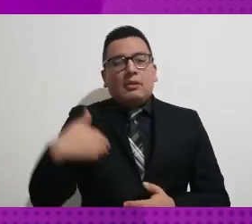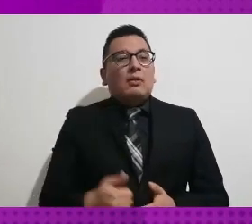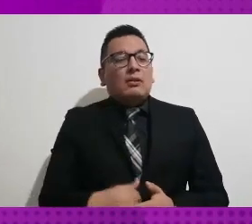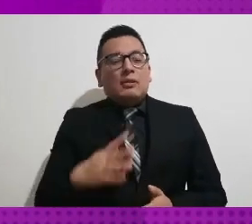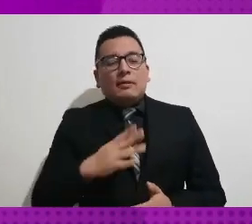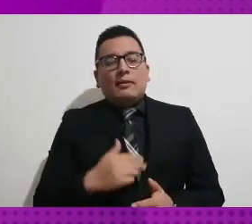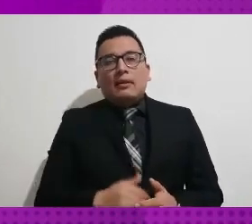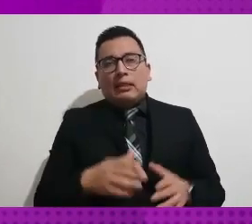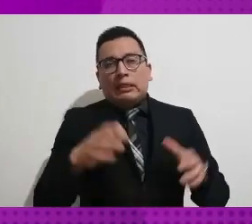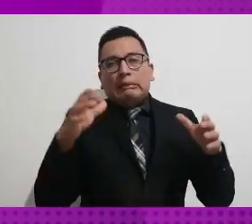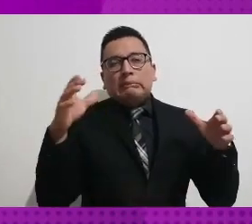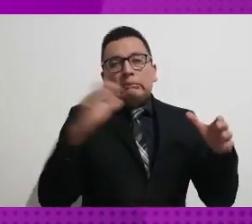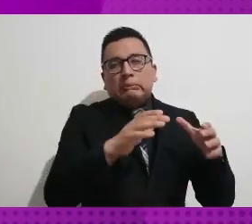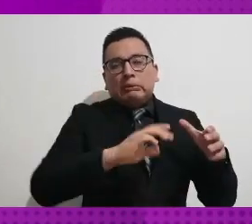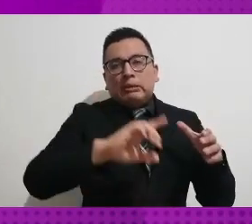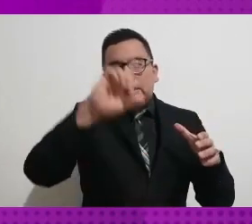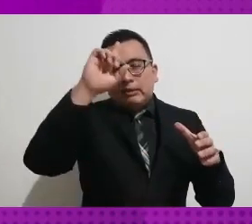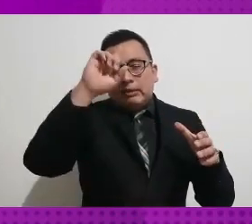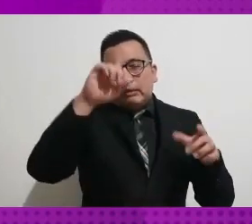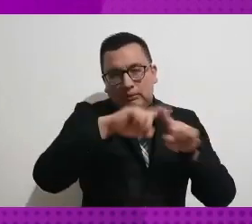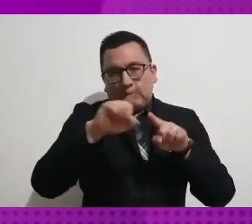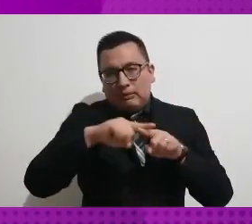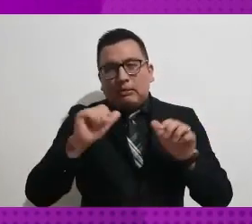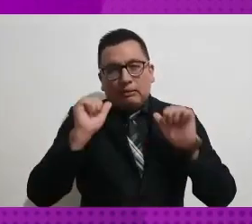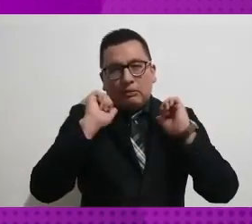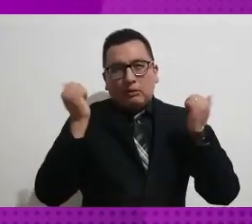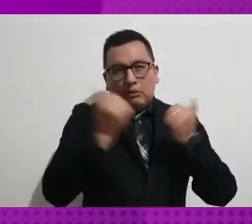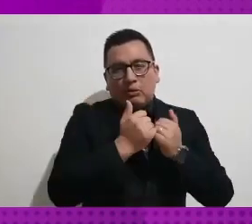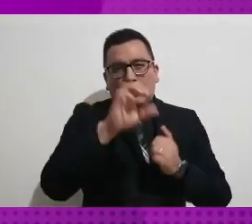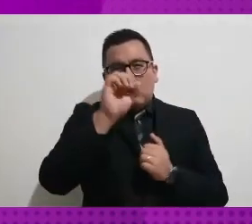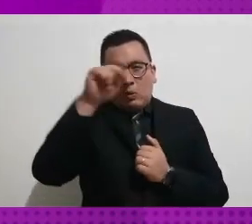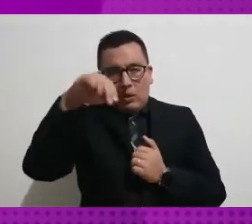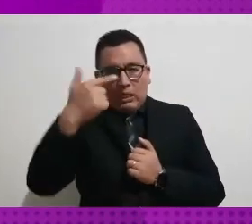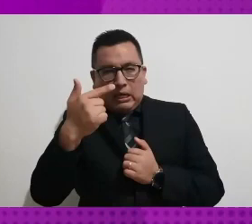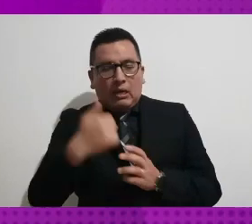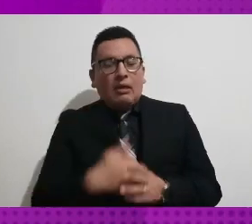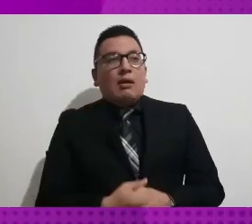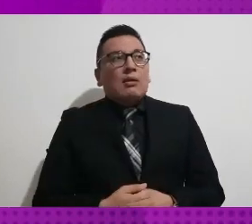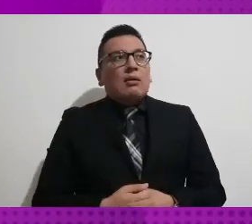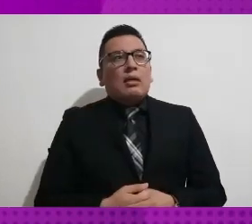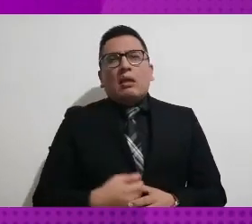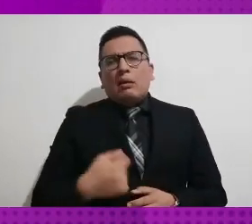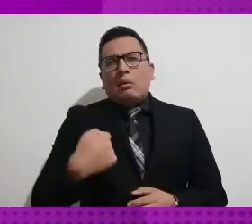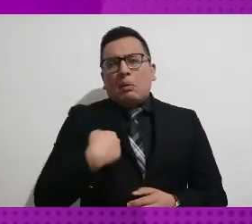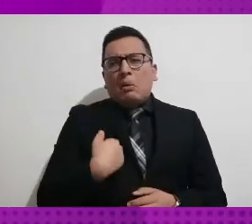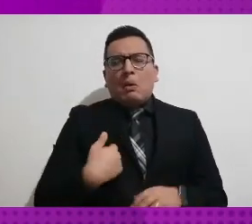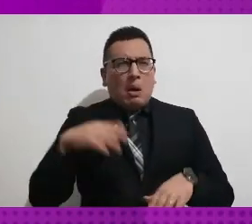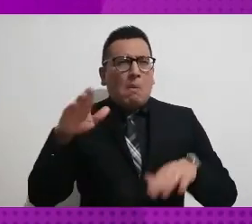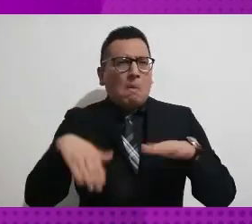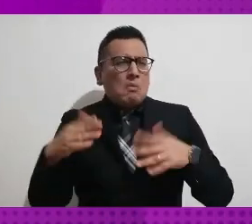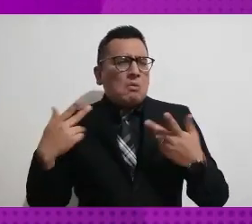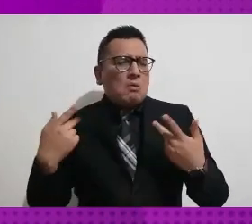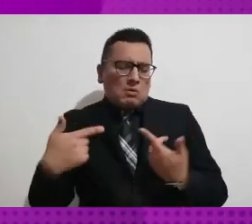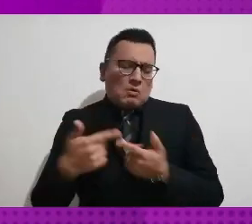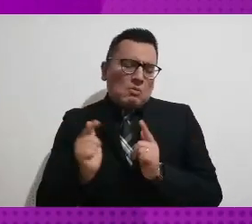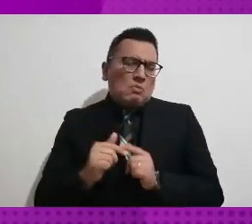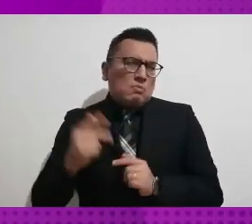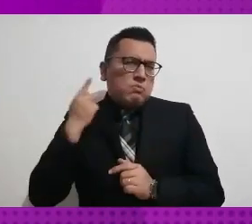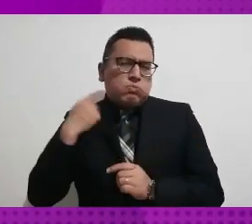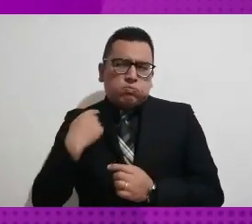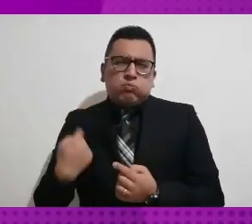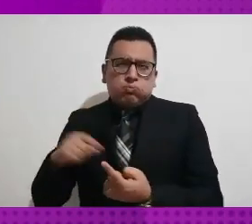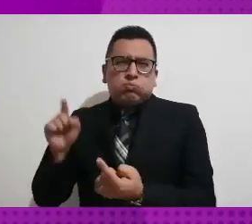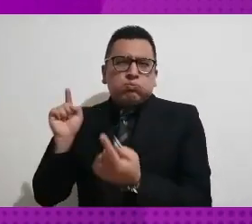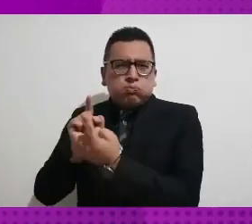Consejo de ONGs aquí en Torreón que cómo es que yo estaba haciendo política porque me acercaba a los políticos los partidos. Yo le decía: "Oye, yo estoy